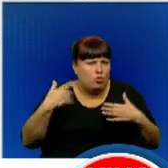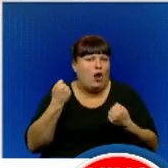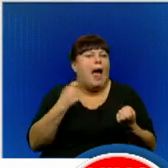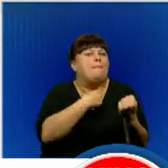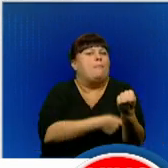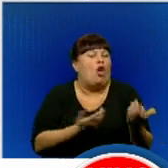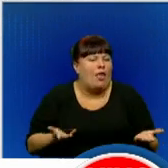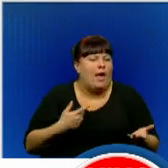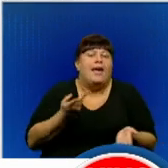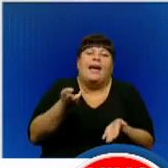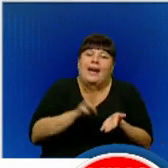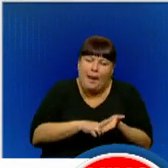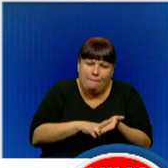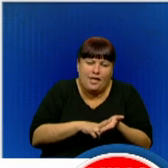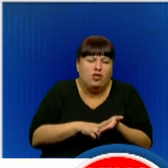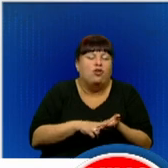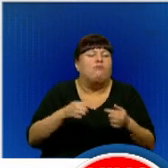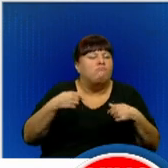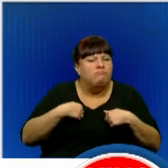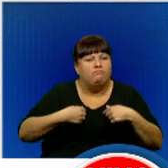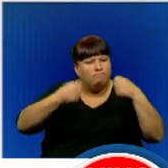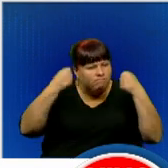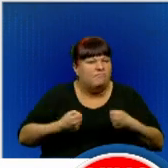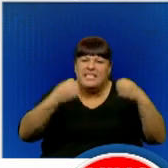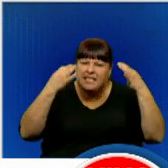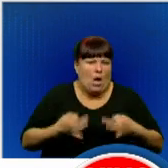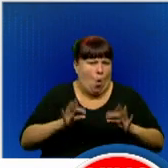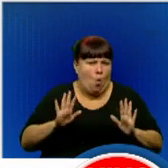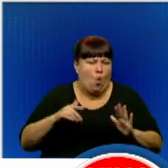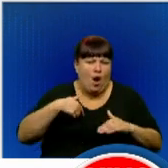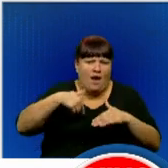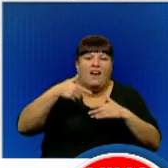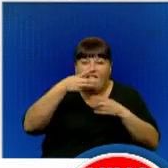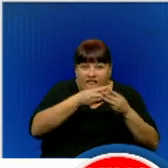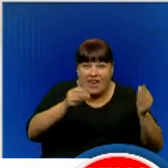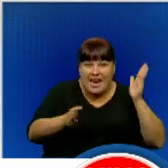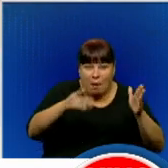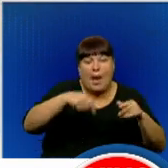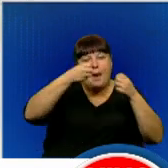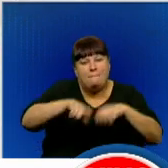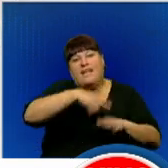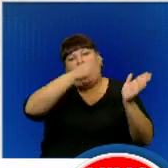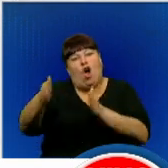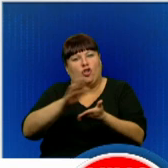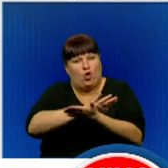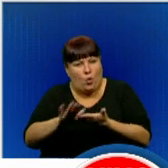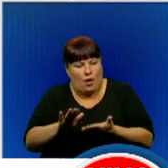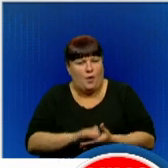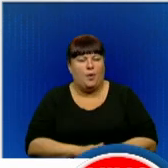poderosos pero insisto estoy absolutamente seguro que estamos en el final de una etapa y el inicio de otra